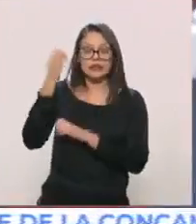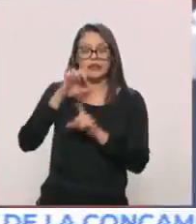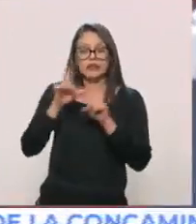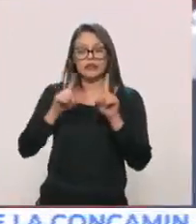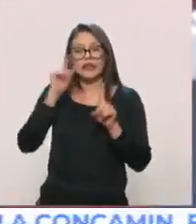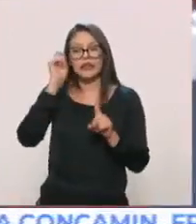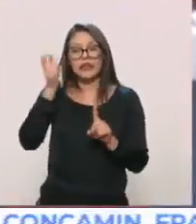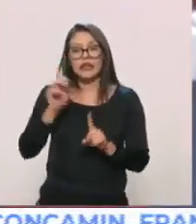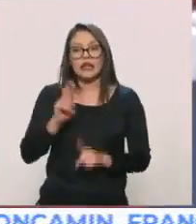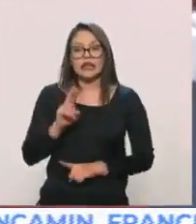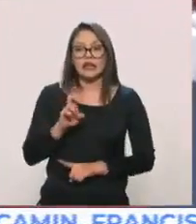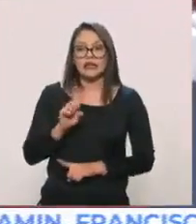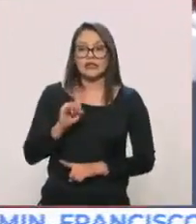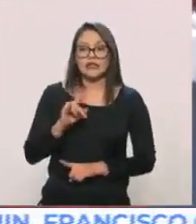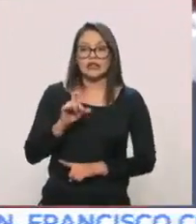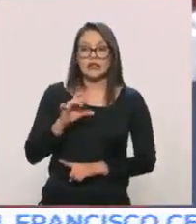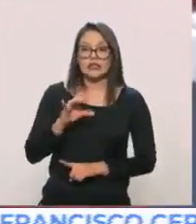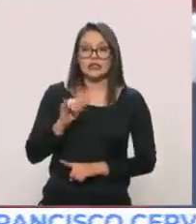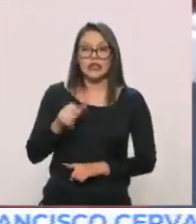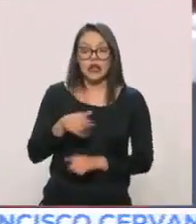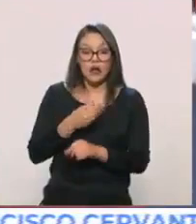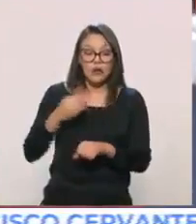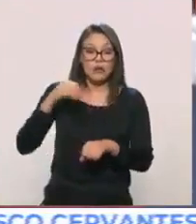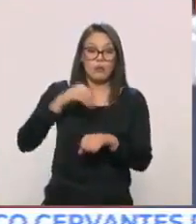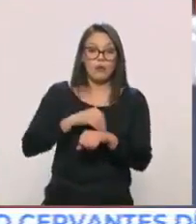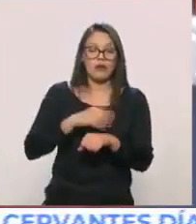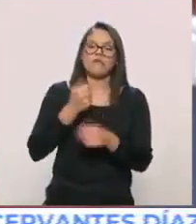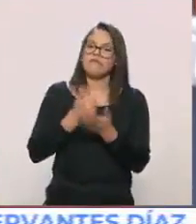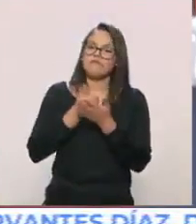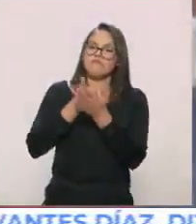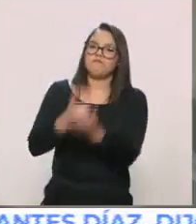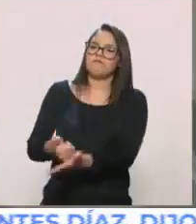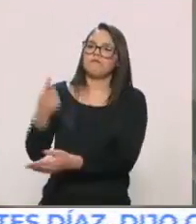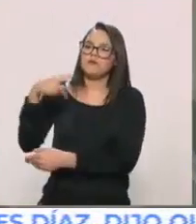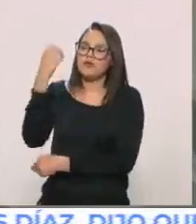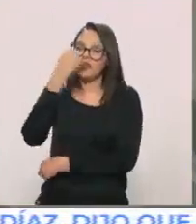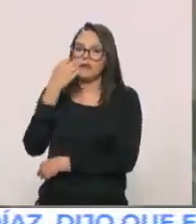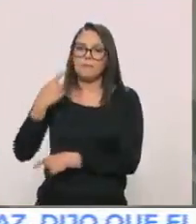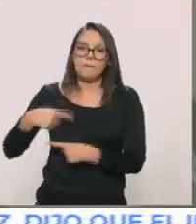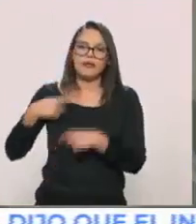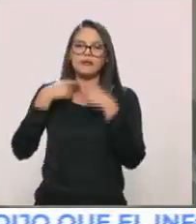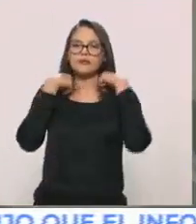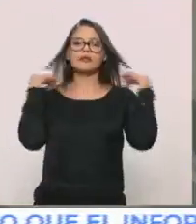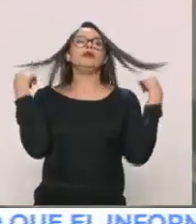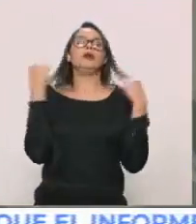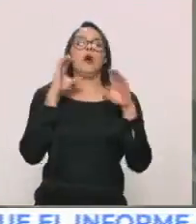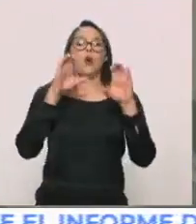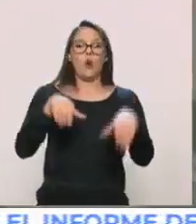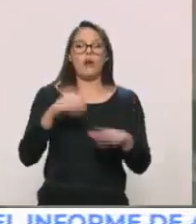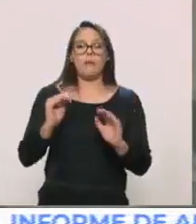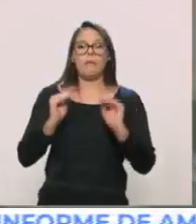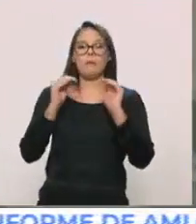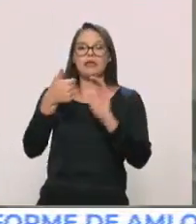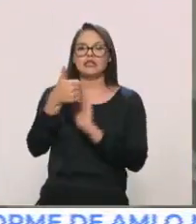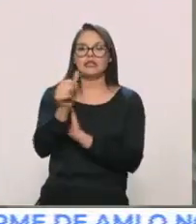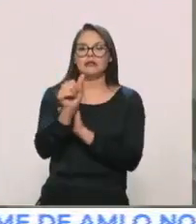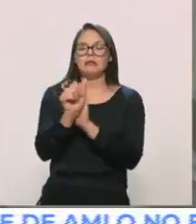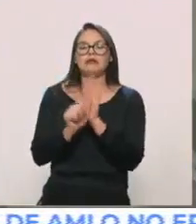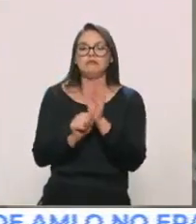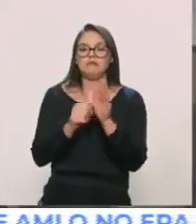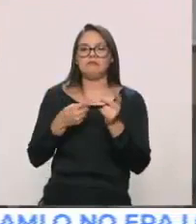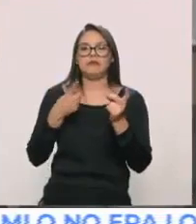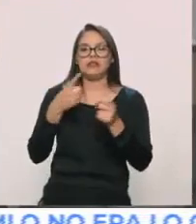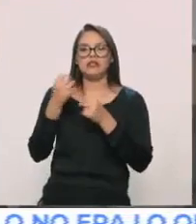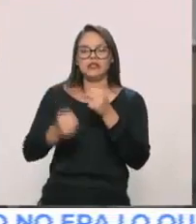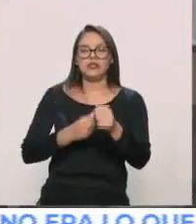sus servicios en la atención de pacientes con COVID-19. Los contratos serán hasta por 6 meses con seguridad social